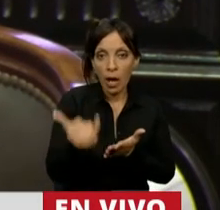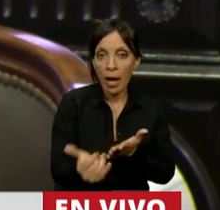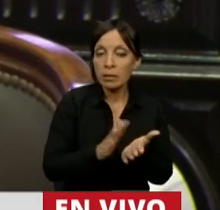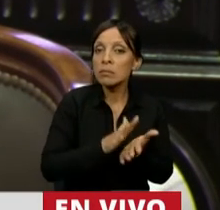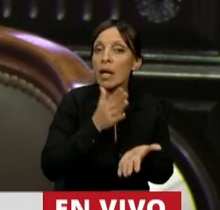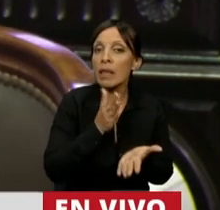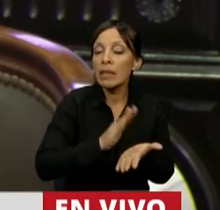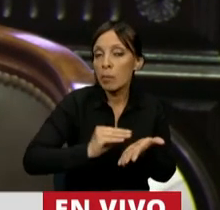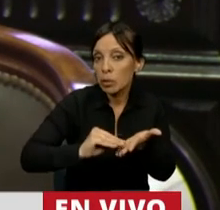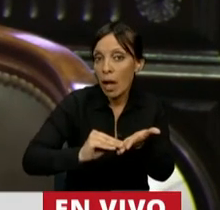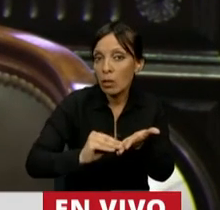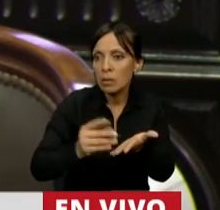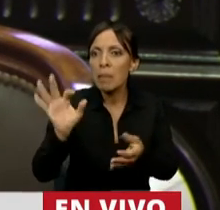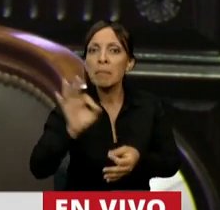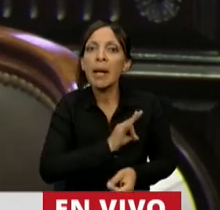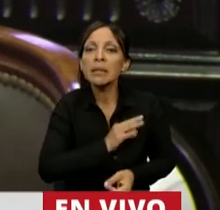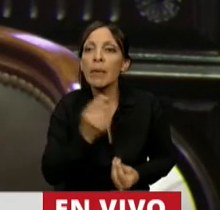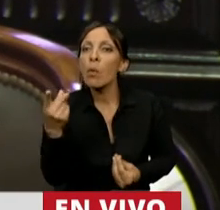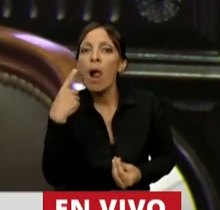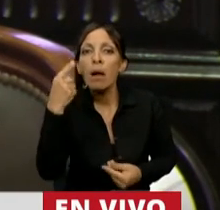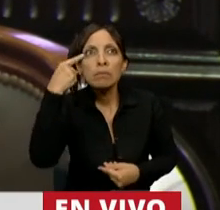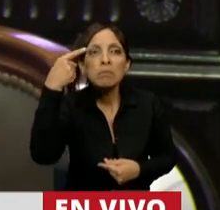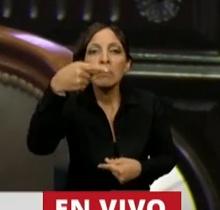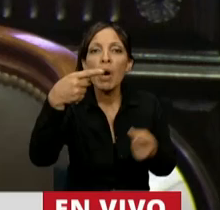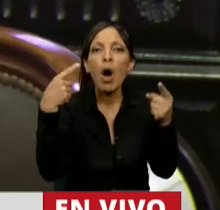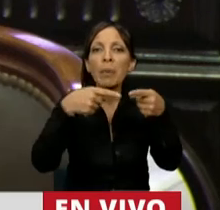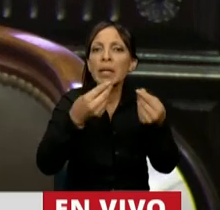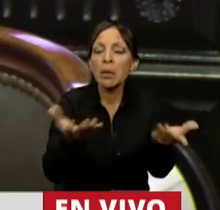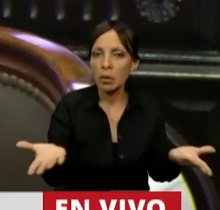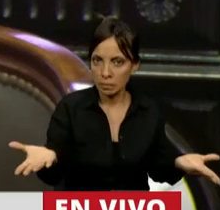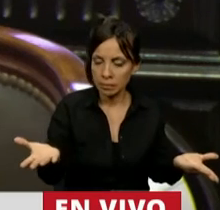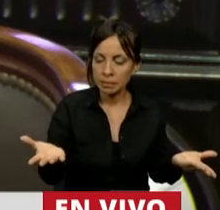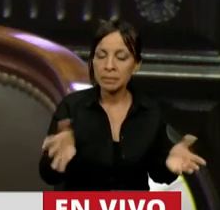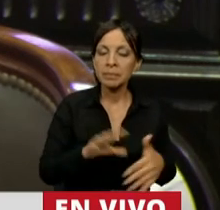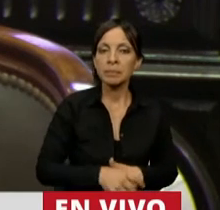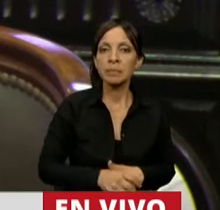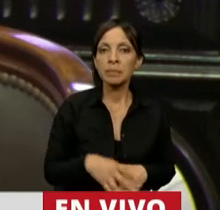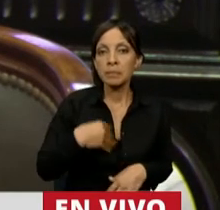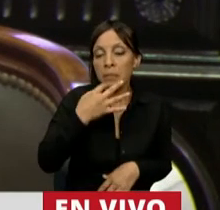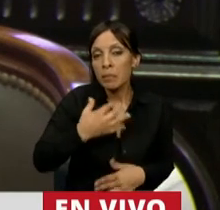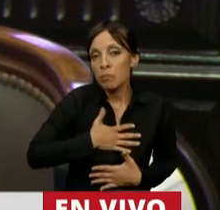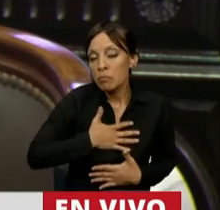para dónde se va, cuál es la mirada. La verdad que con mucha